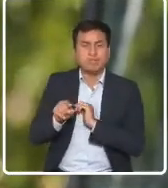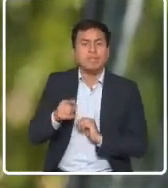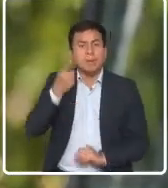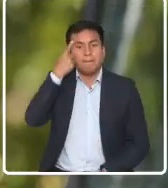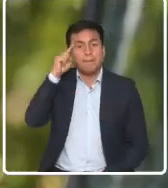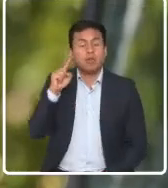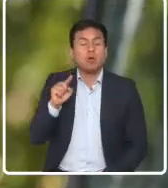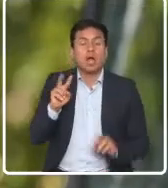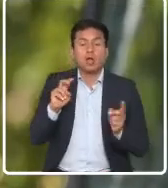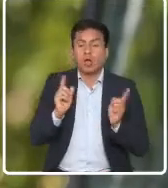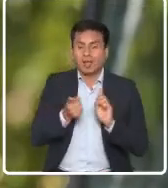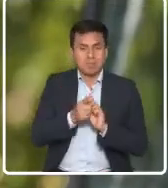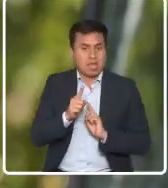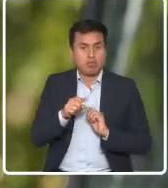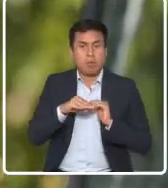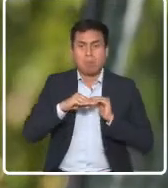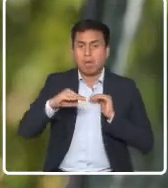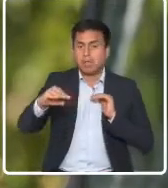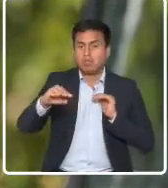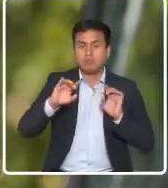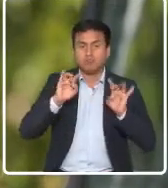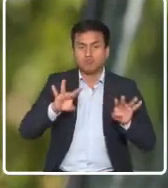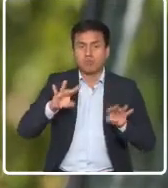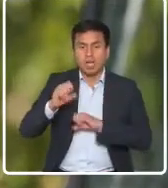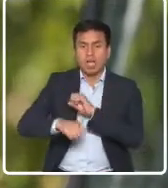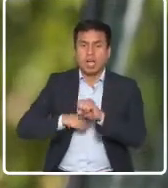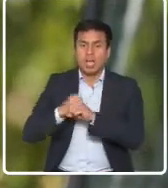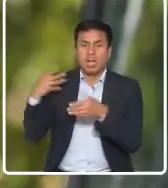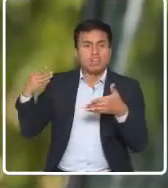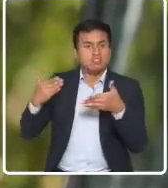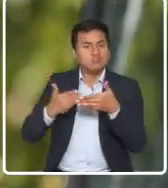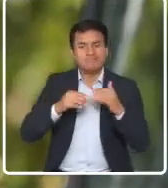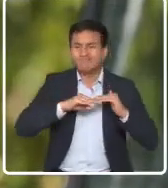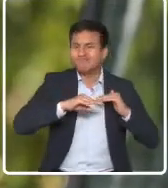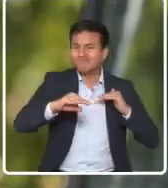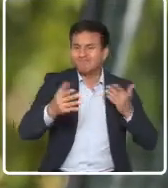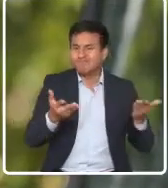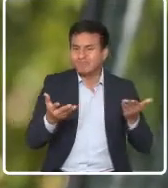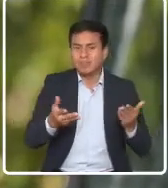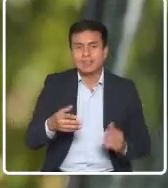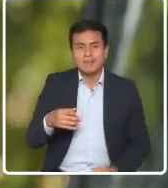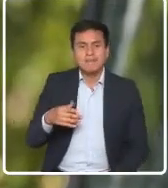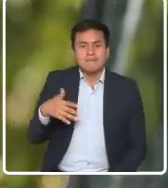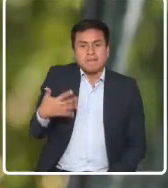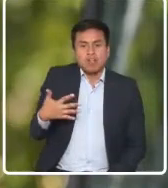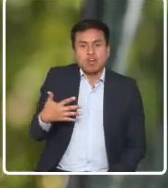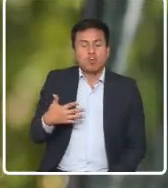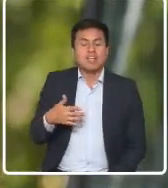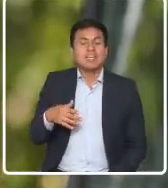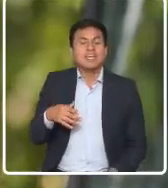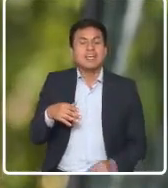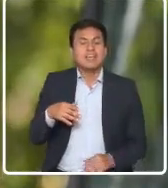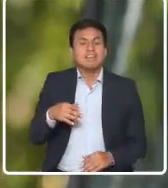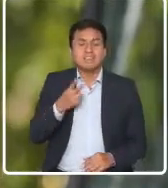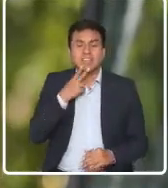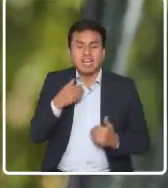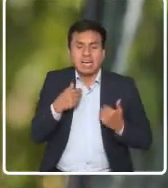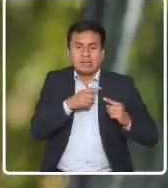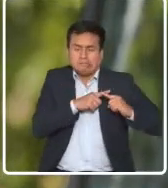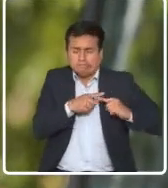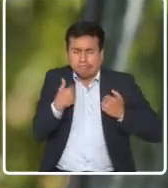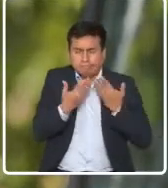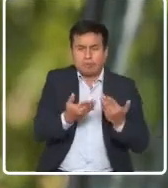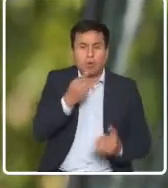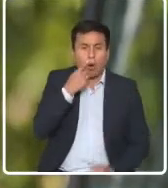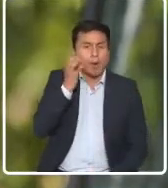Pero hay algo que no ha cambiado y que se ha mantenido intacto a lo largo de estos años, y es el valor y la entrega de estos hombres y